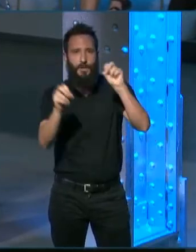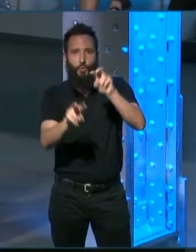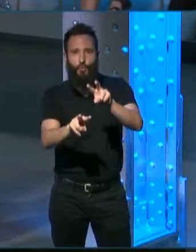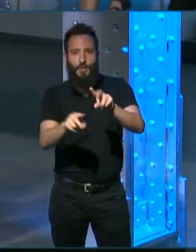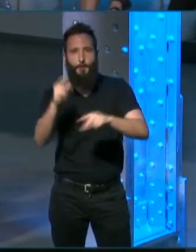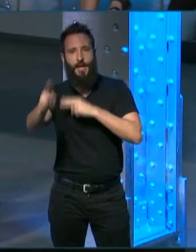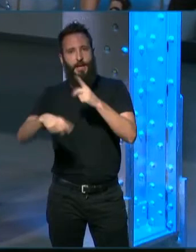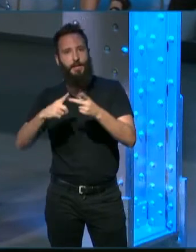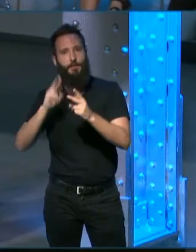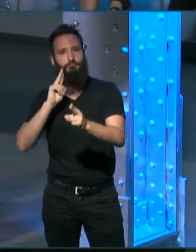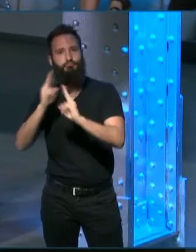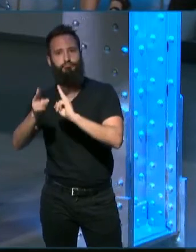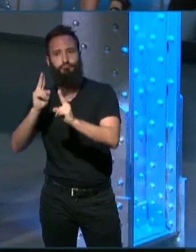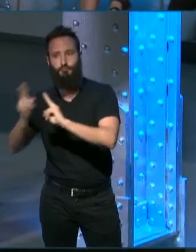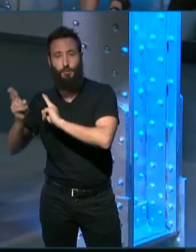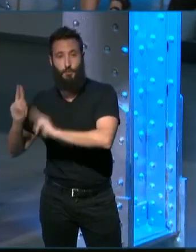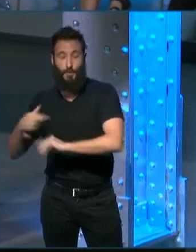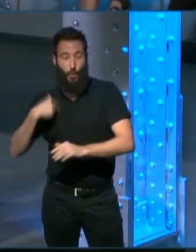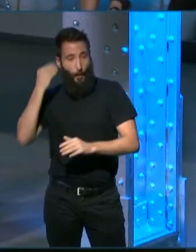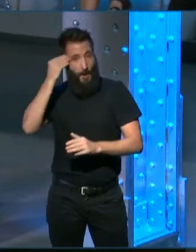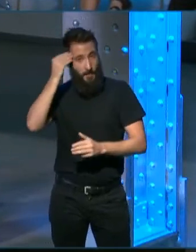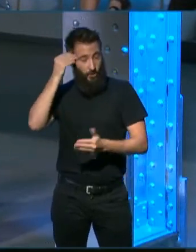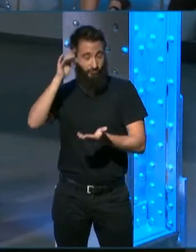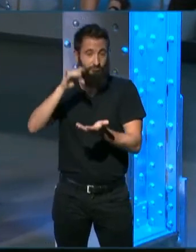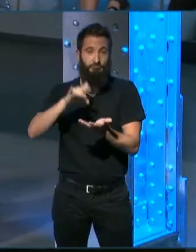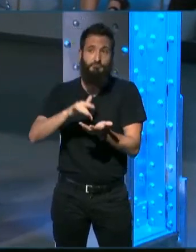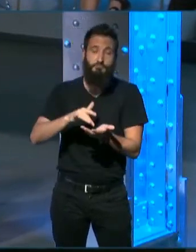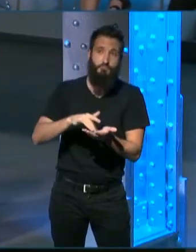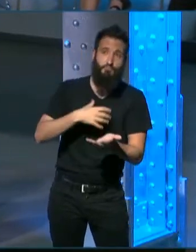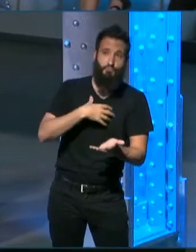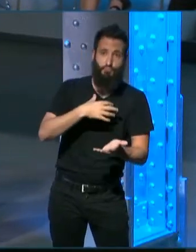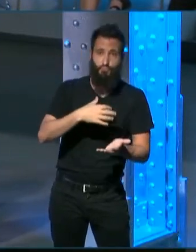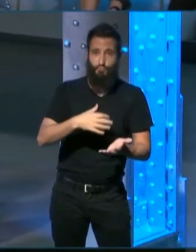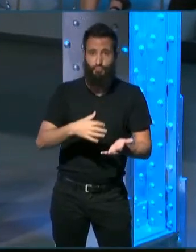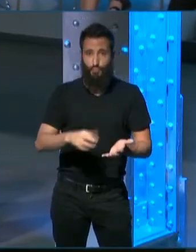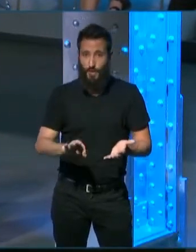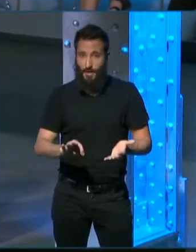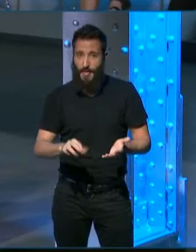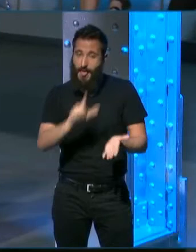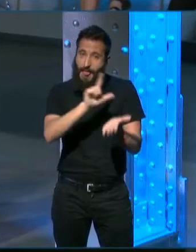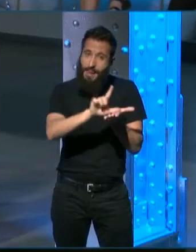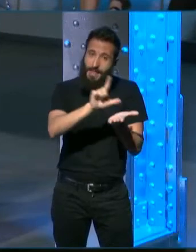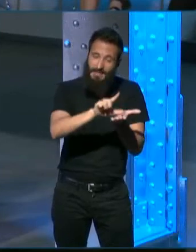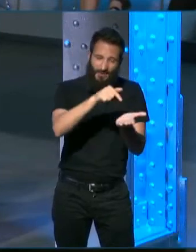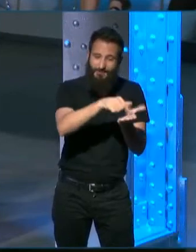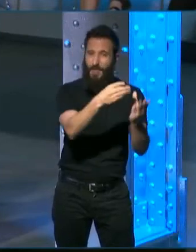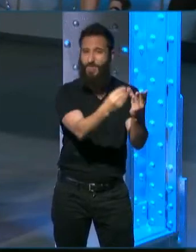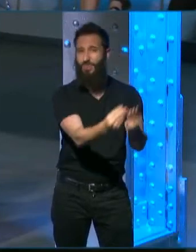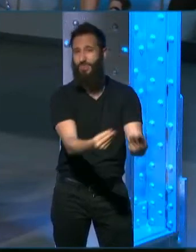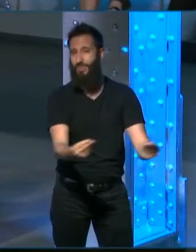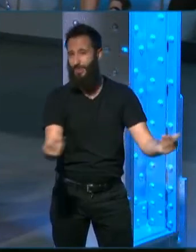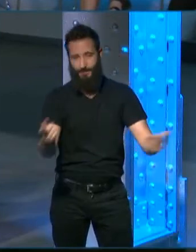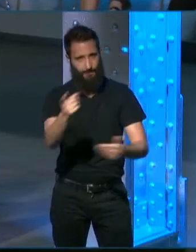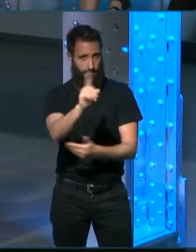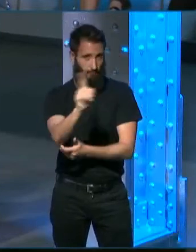dárselas. Y yo lo que pienso es que probablemente no es que la literatura vaya a desaparecer, sino